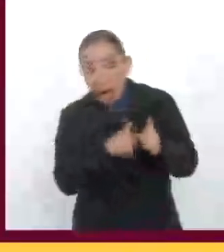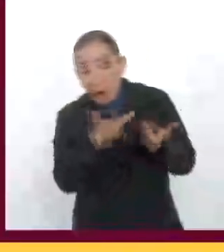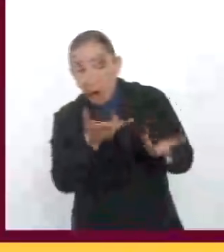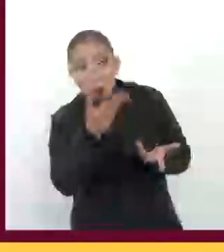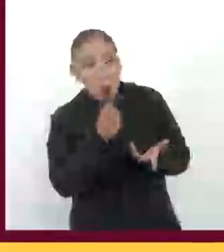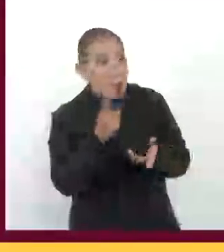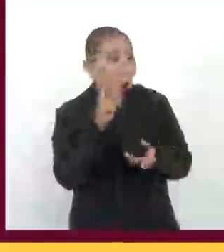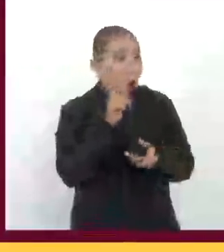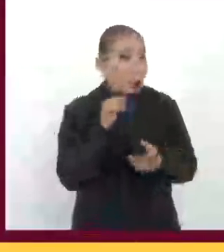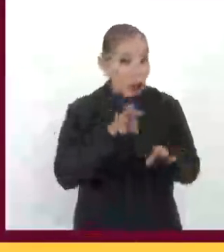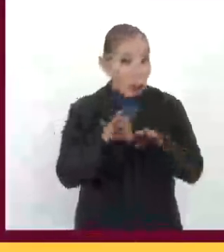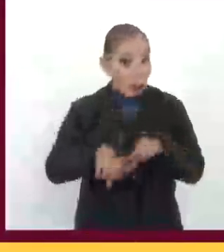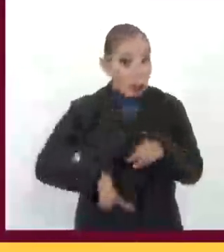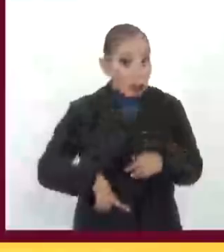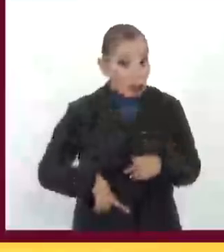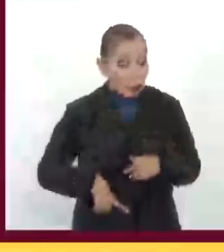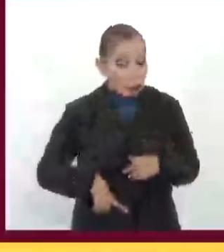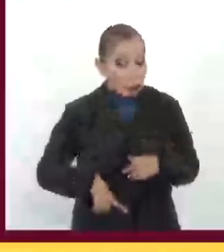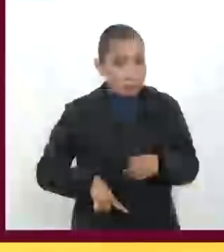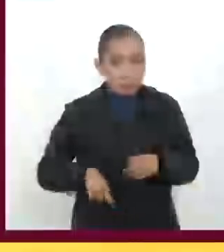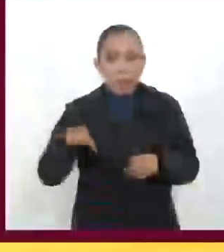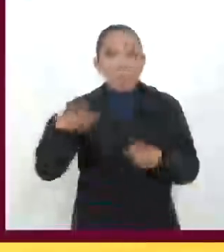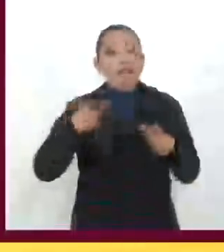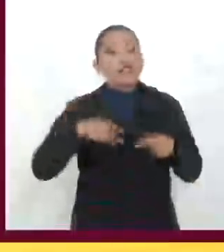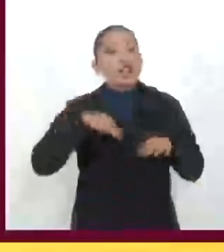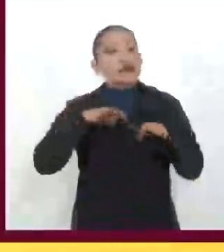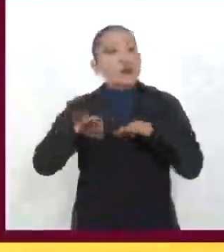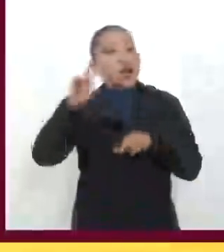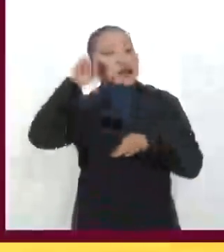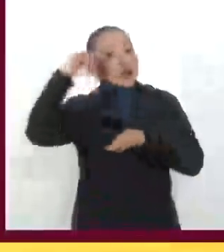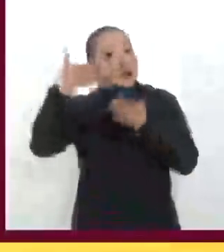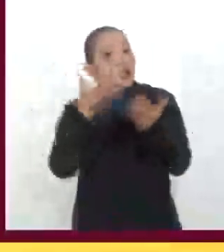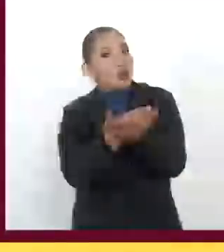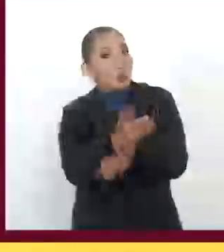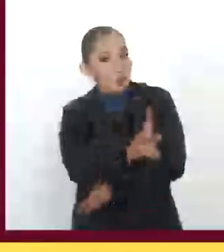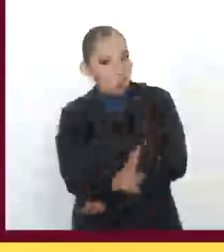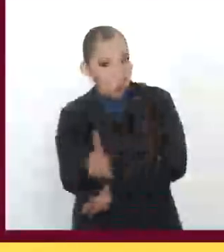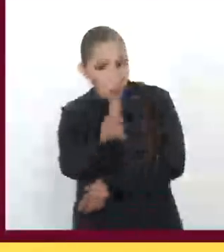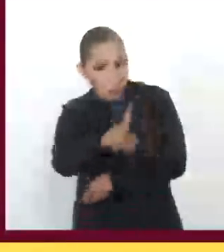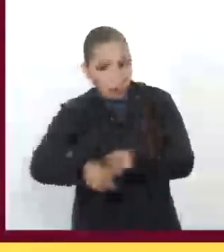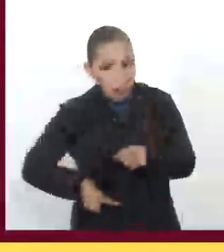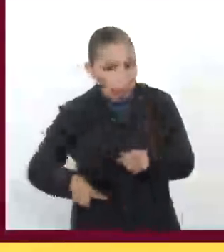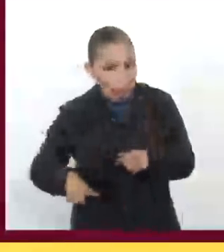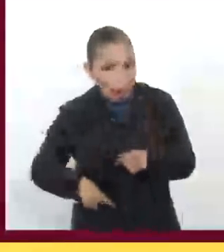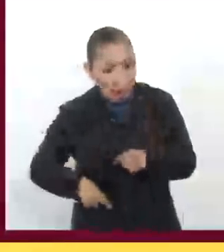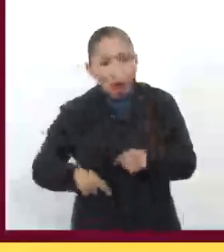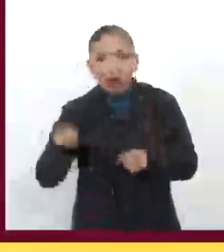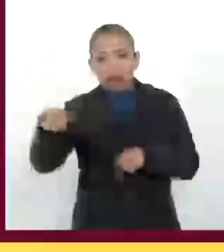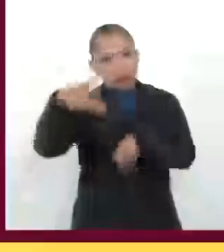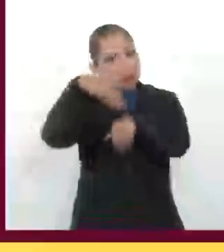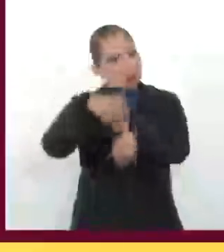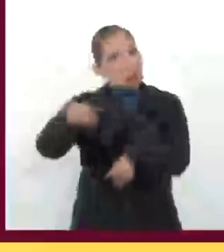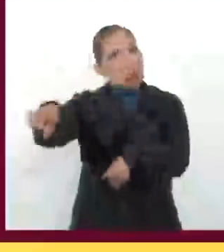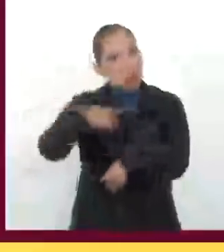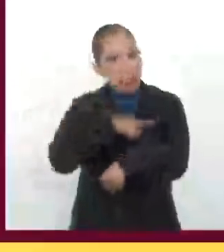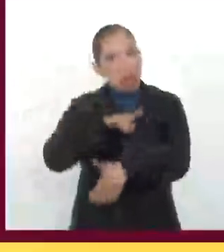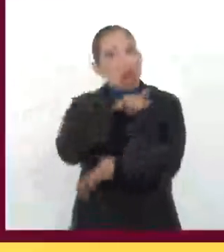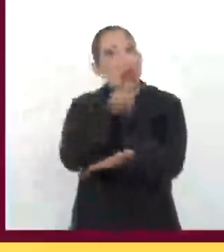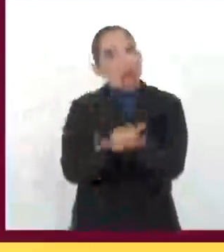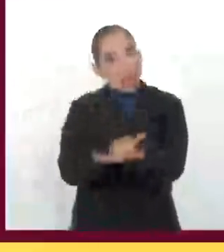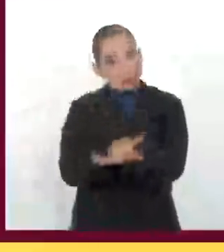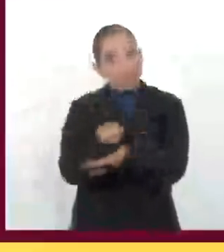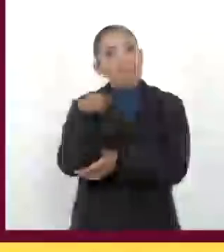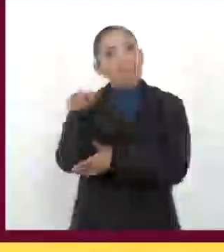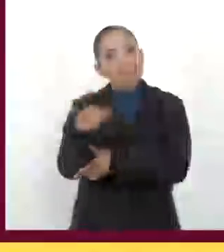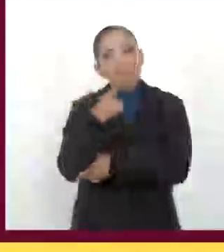¿Conocen alguna o alguno? Las y los servidores públicos tienen la obligación de cumplir con las acciones que